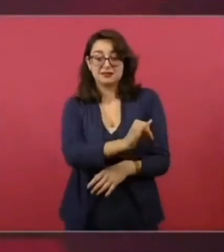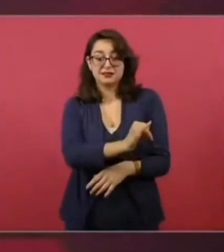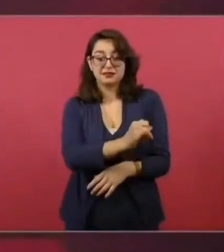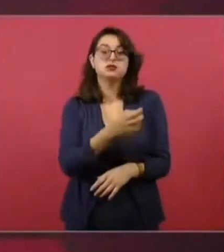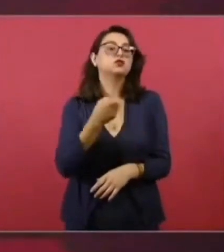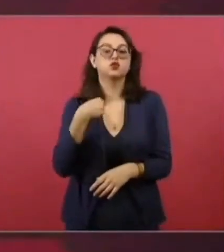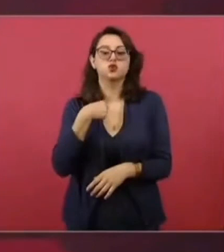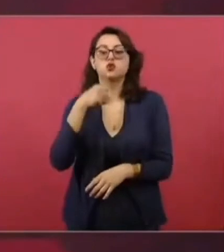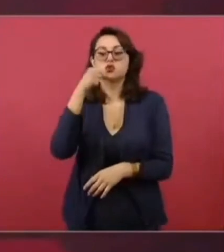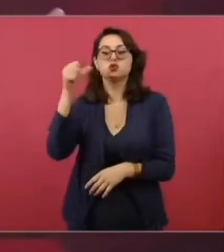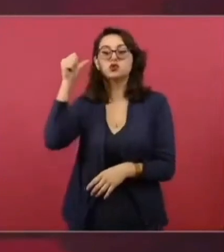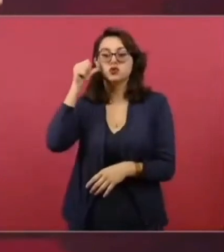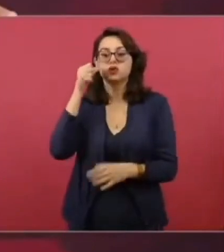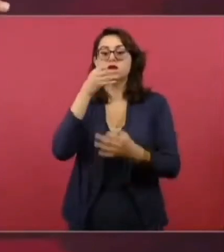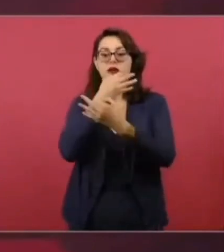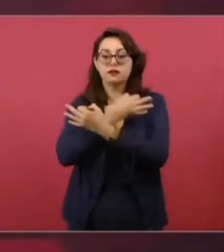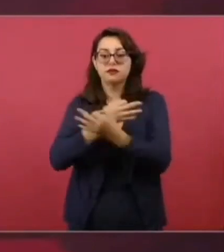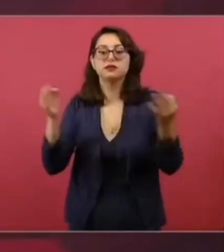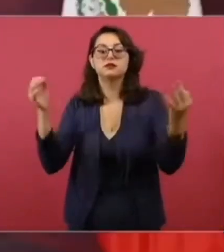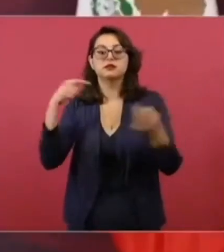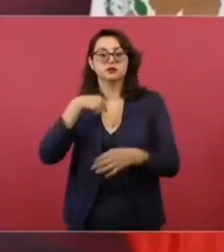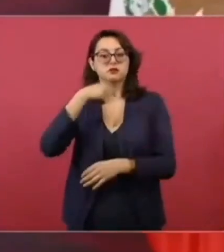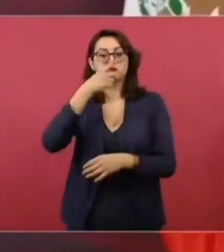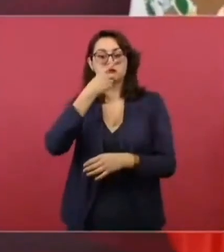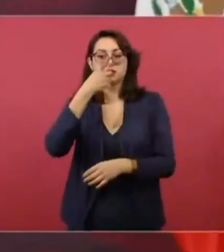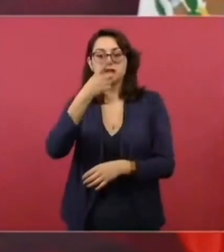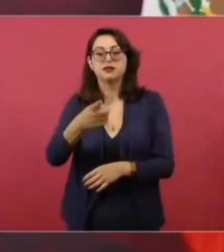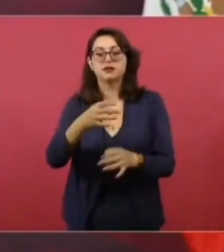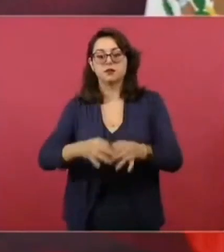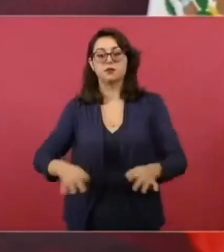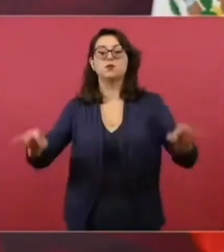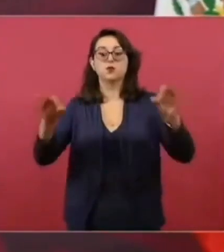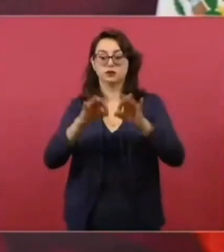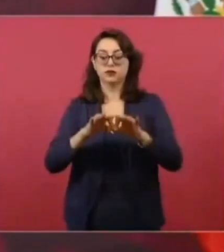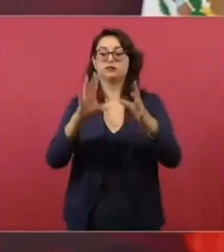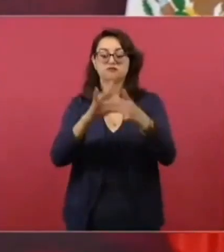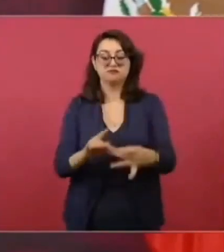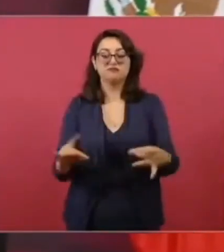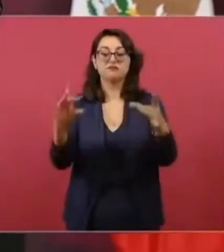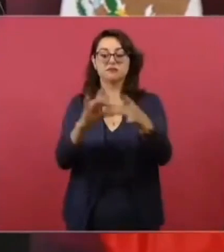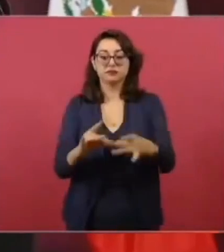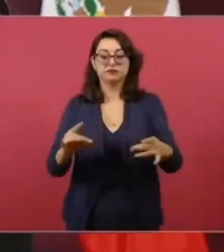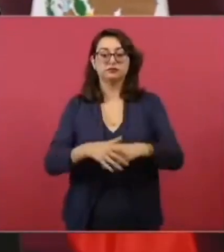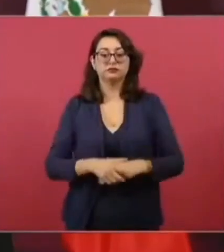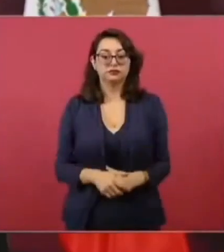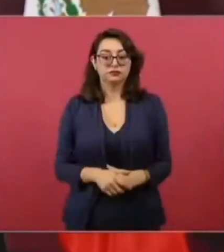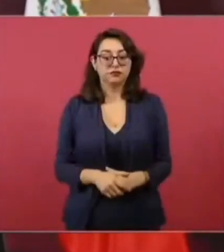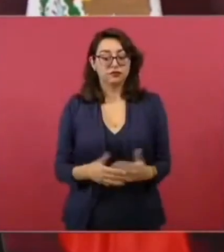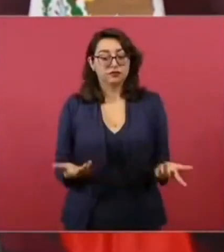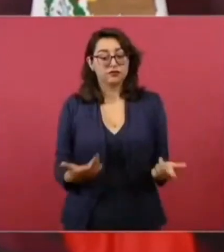Por eso se están deshaciendo los partidos de oposición.